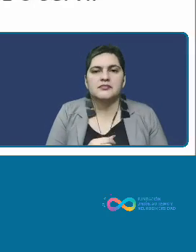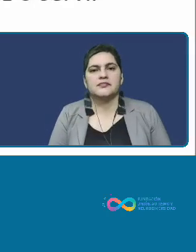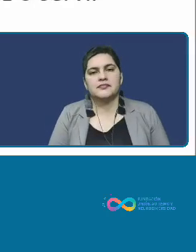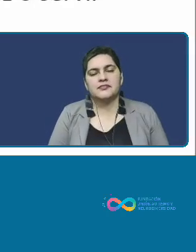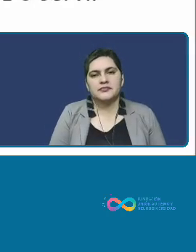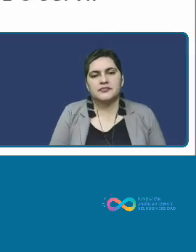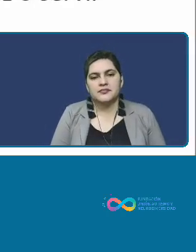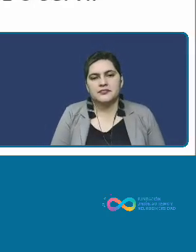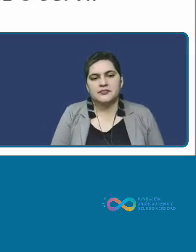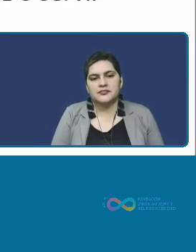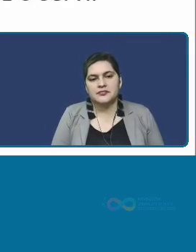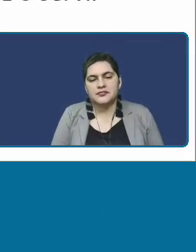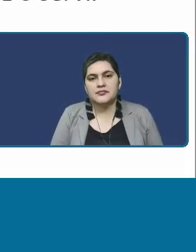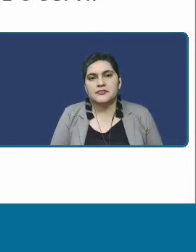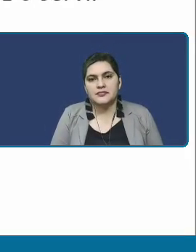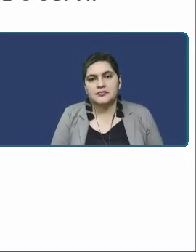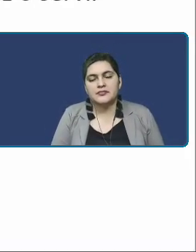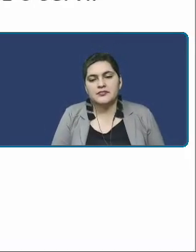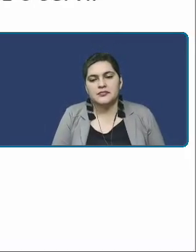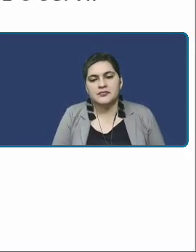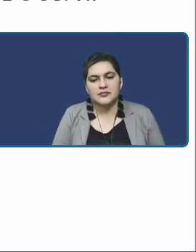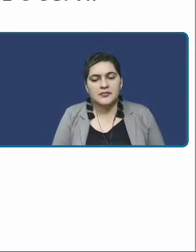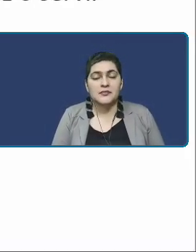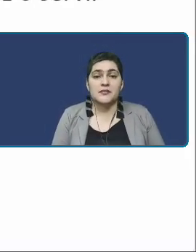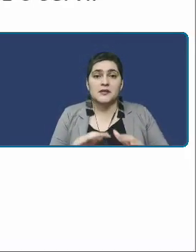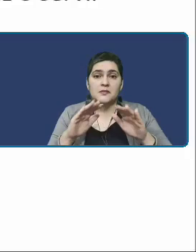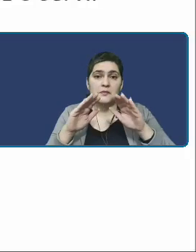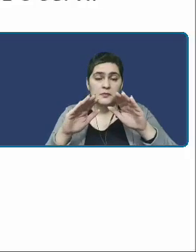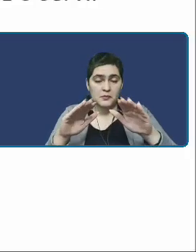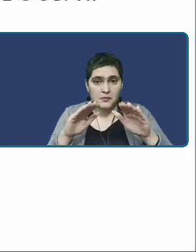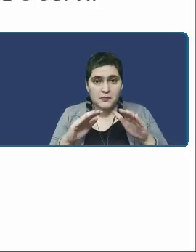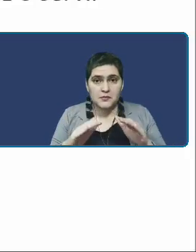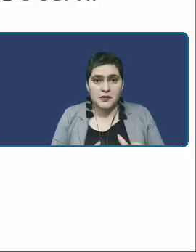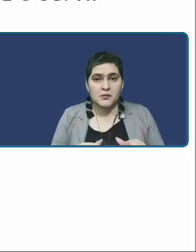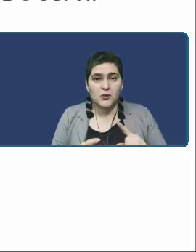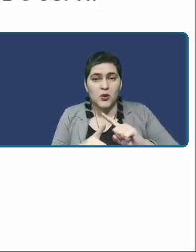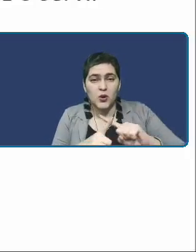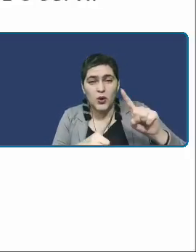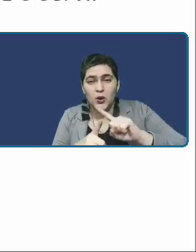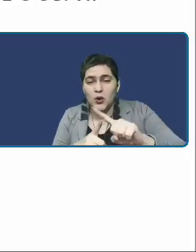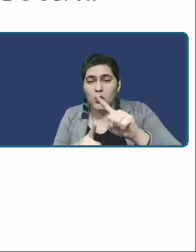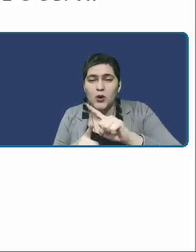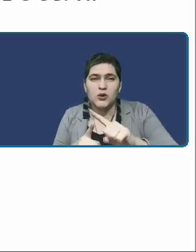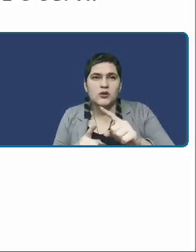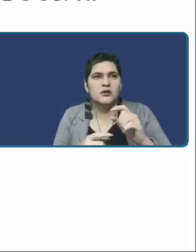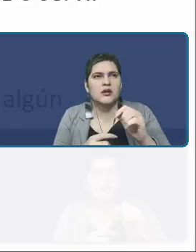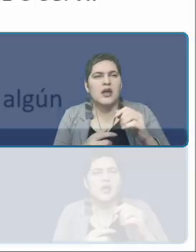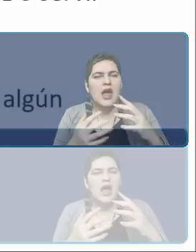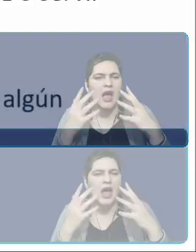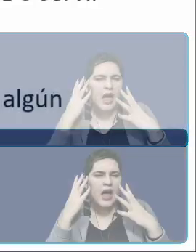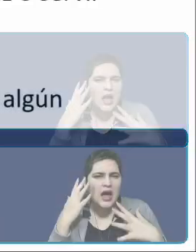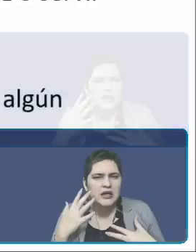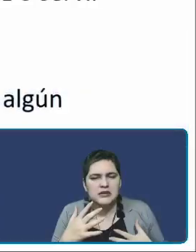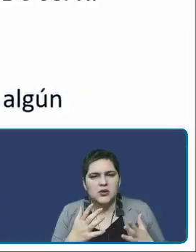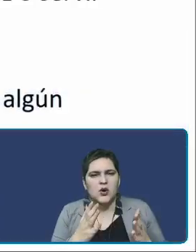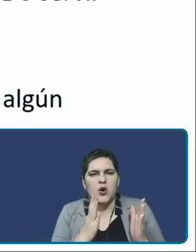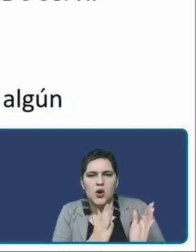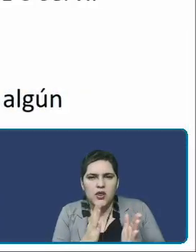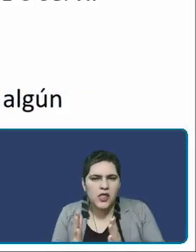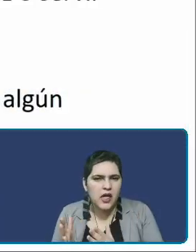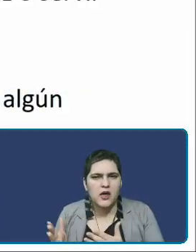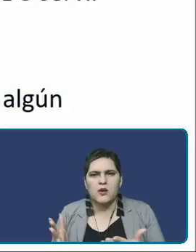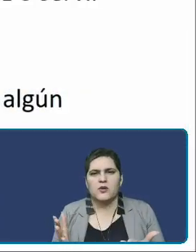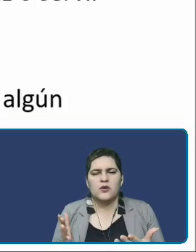Entonces, tal cual como ocurre en todas las otras áreas, el aseo, el orden, las